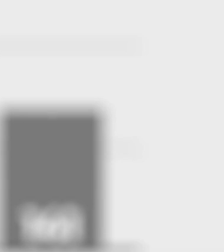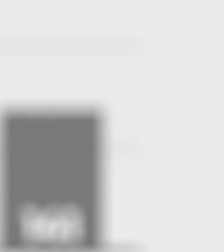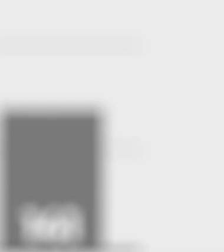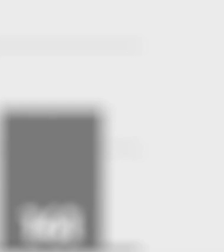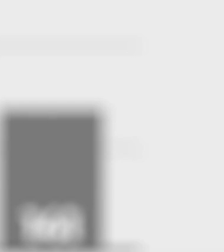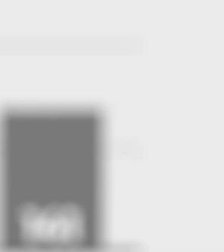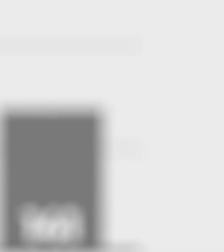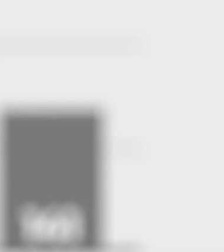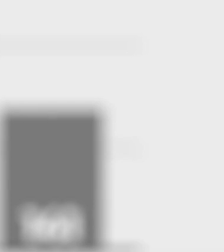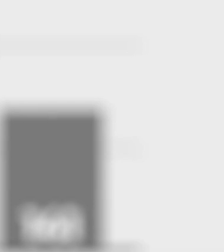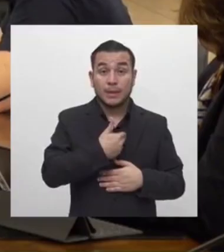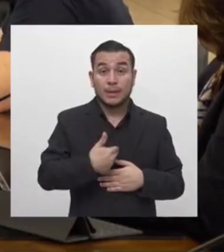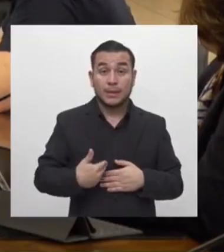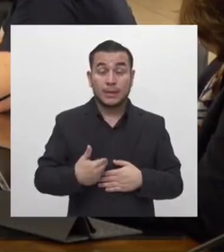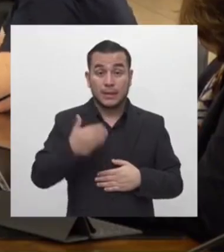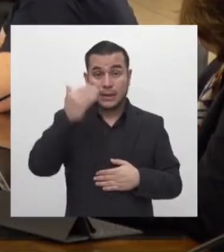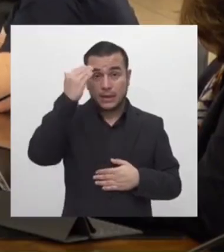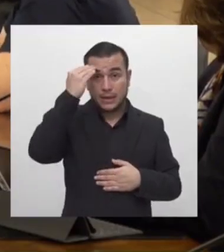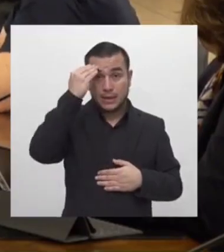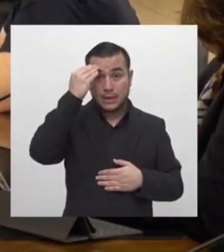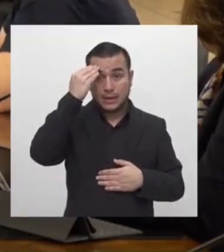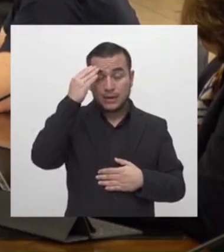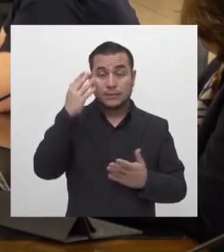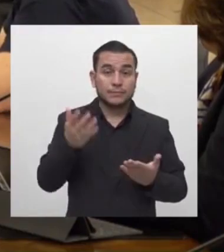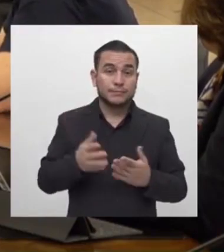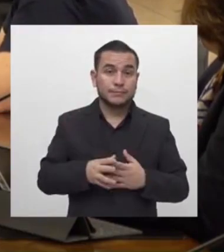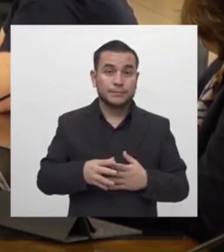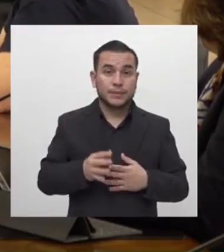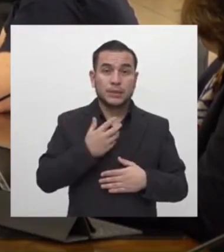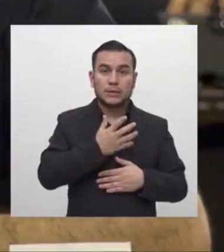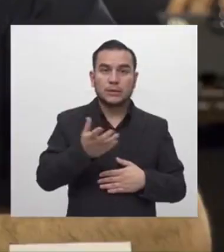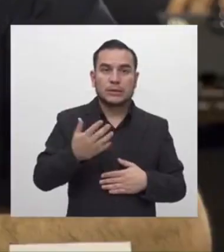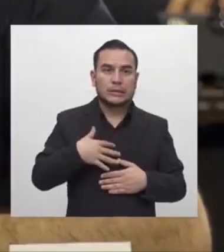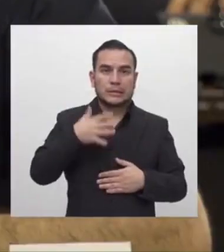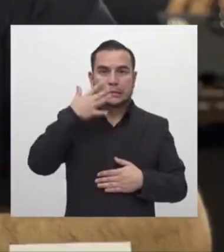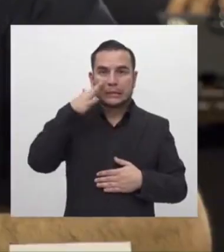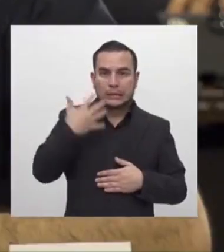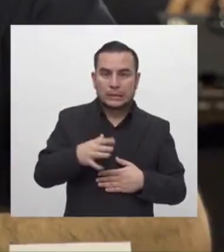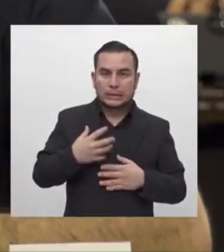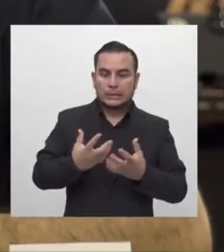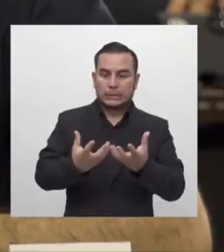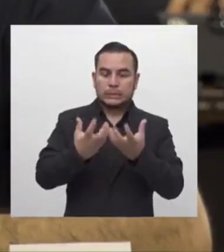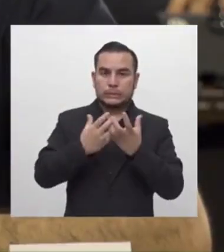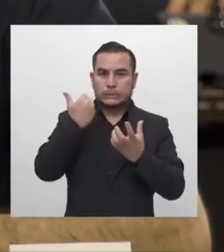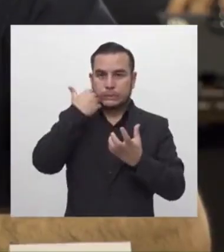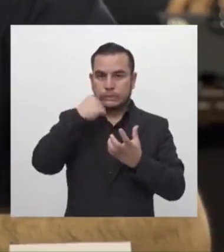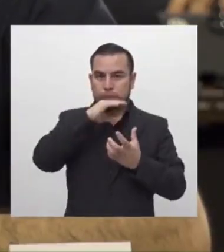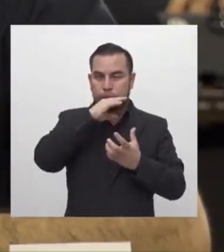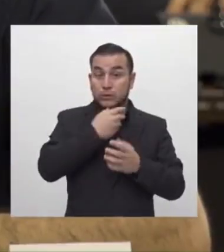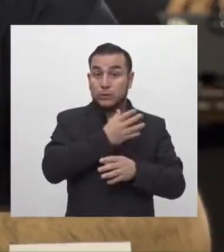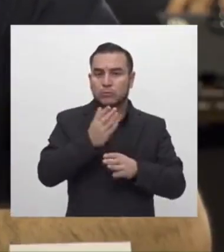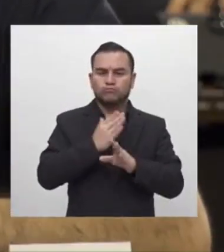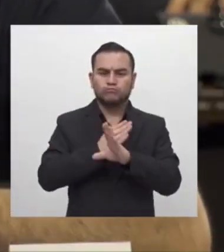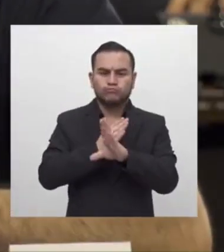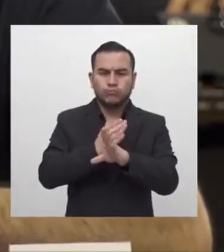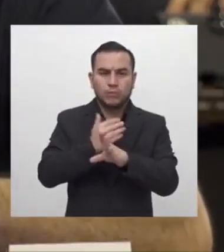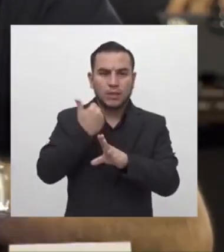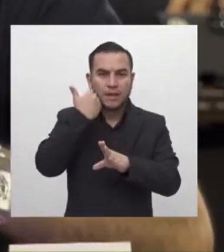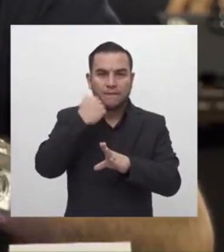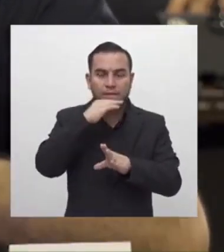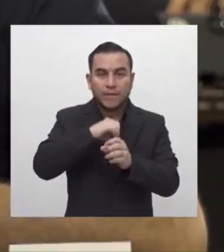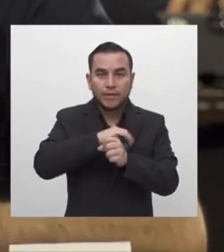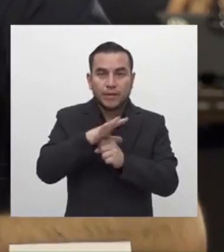condición crítica el minsal detalló que estos nuevos contagios no tienen ninguna relación con la apertura